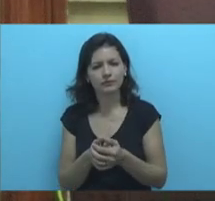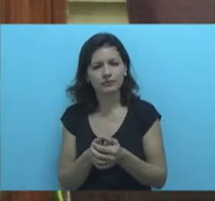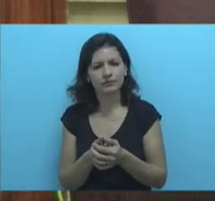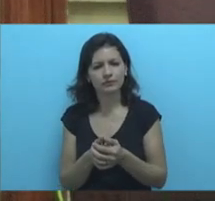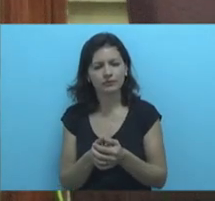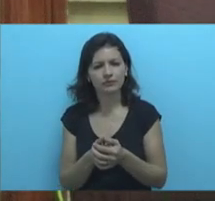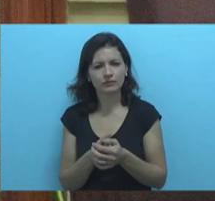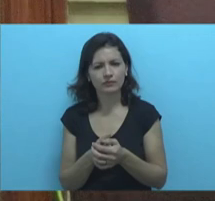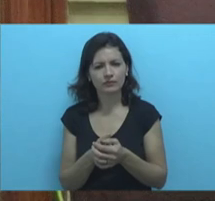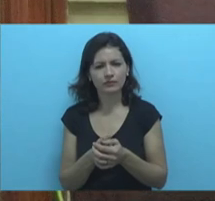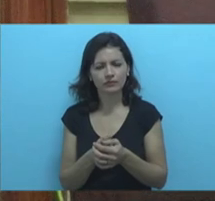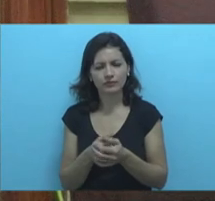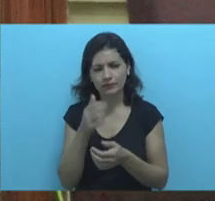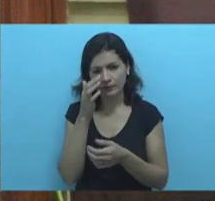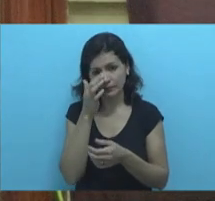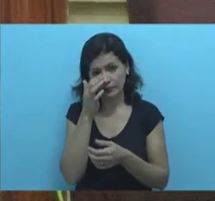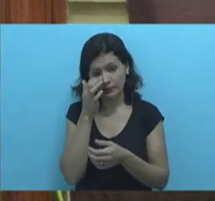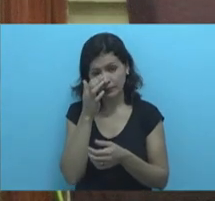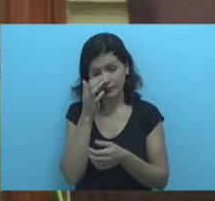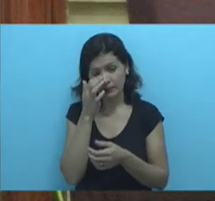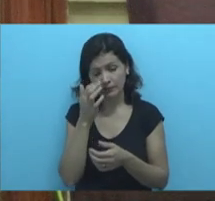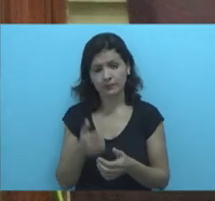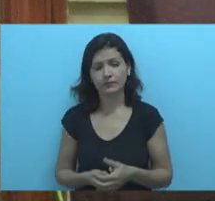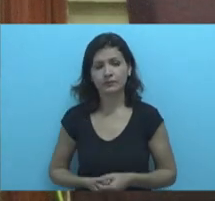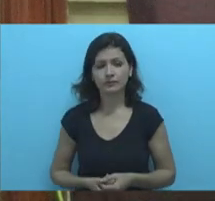También quiero agradecer